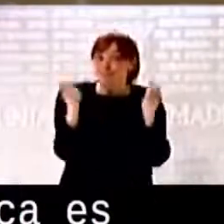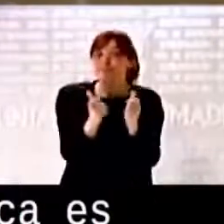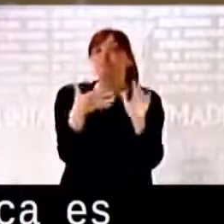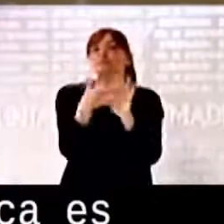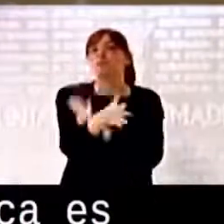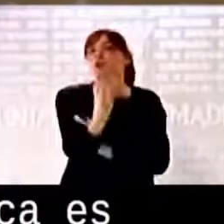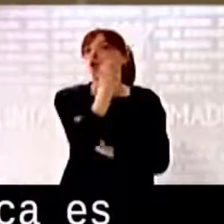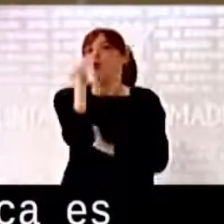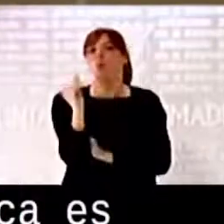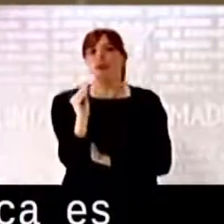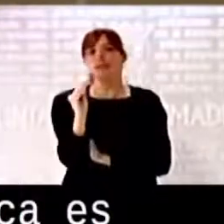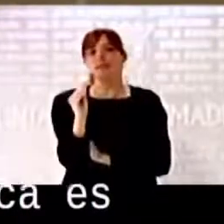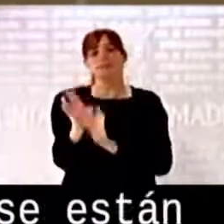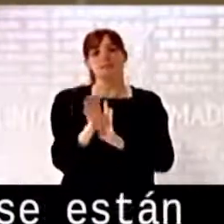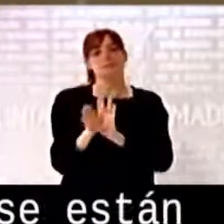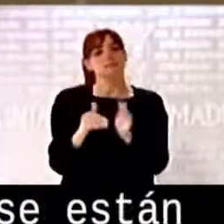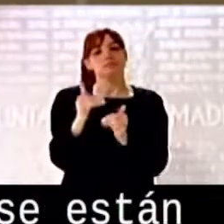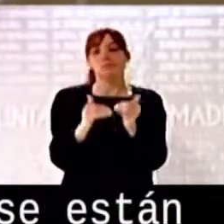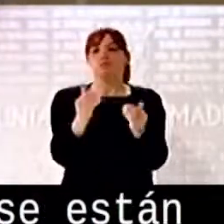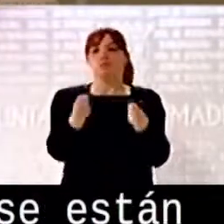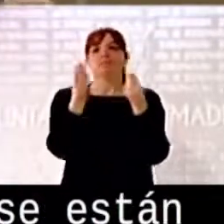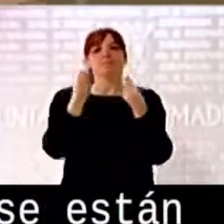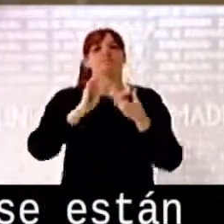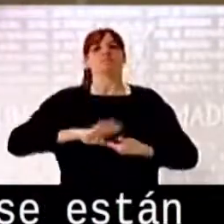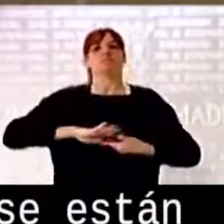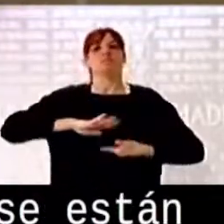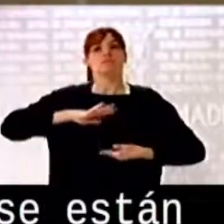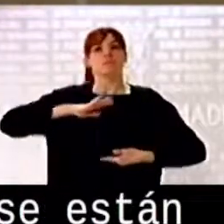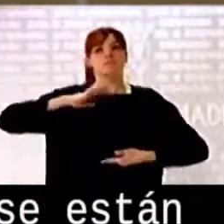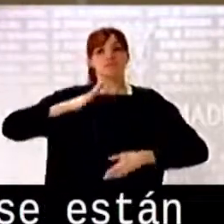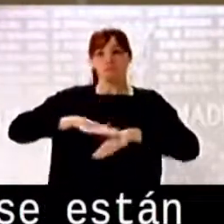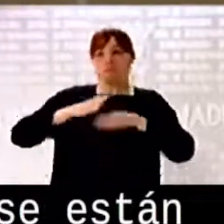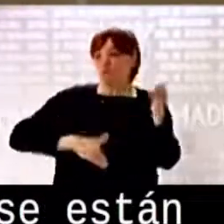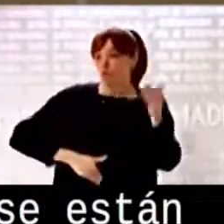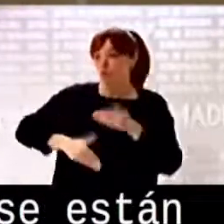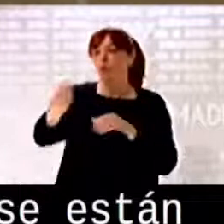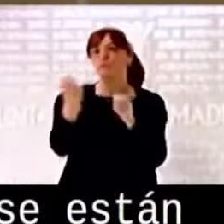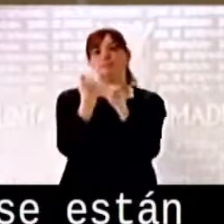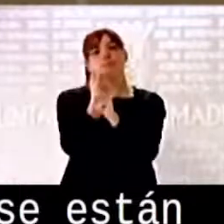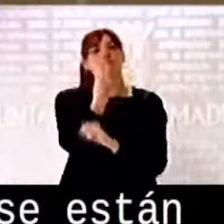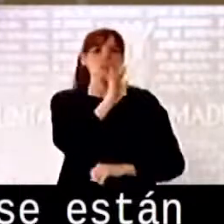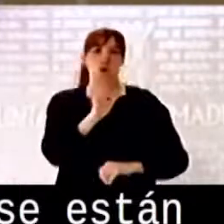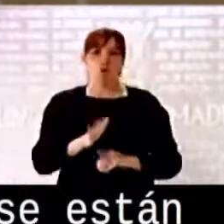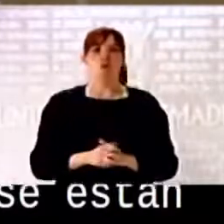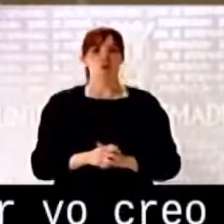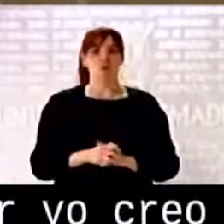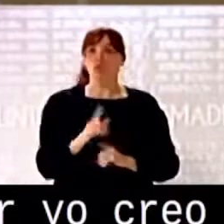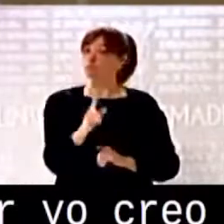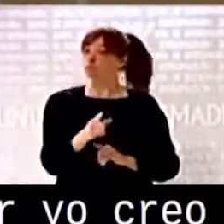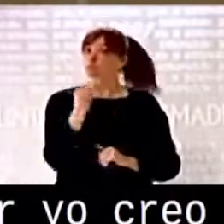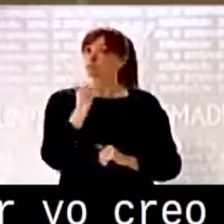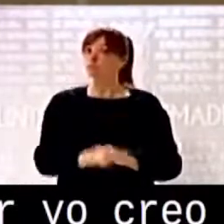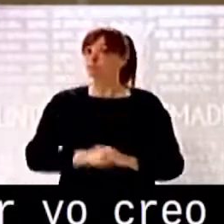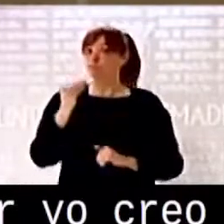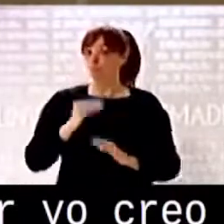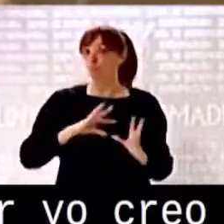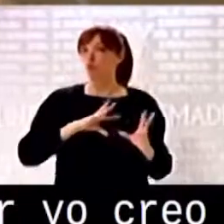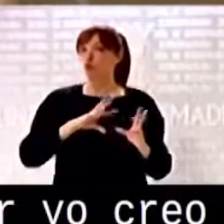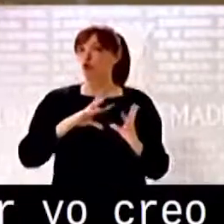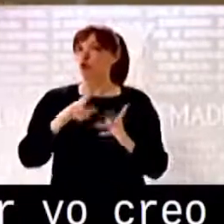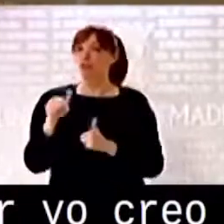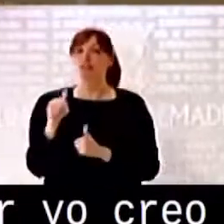que nuestros jóvenes se están formando para tener un futuro mejor. Yo creo que esto es una